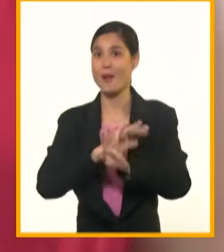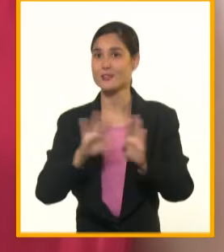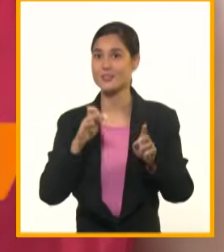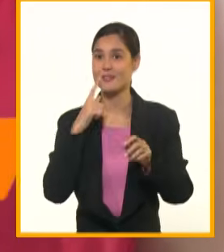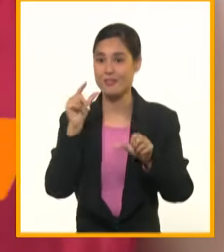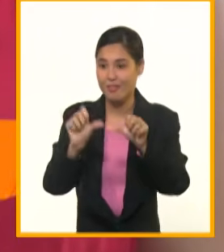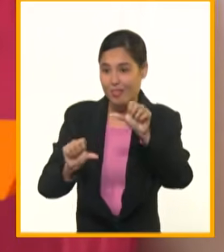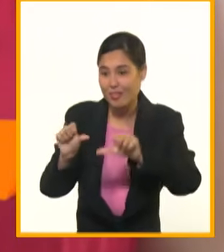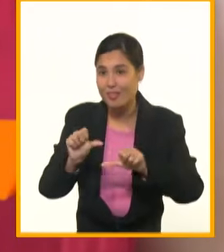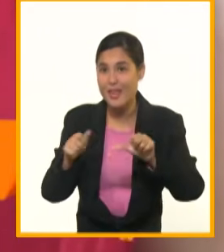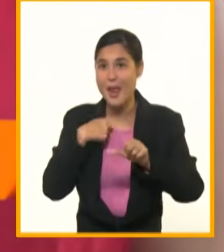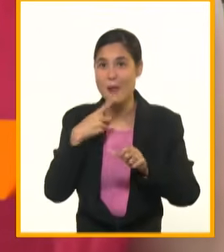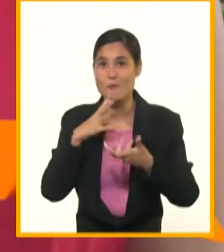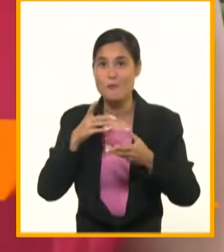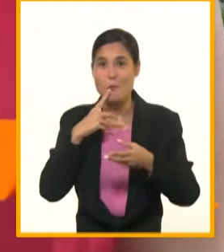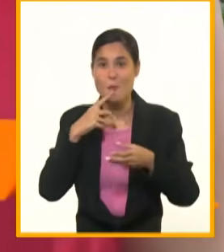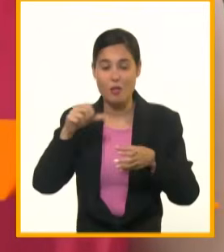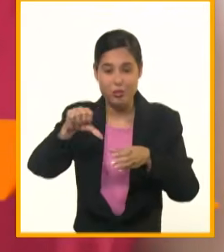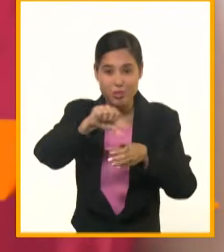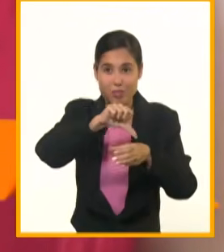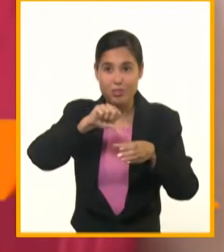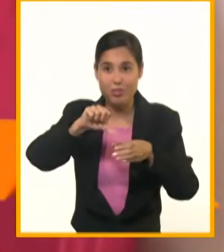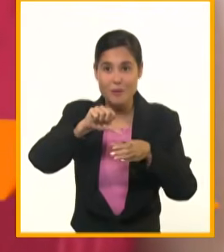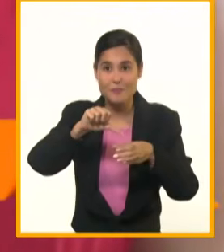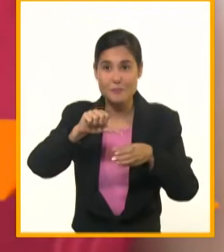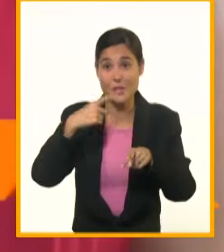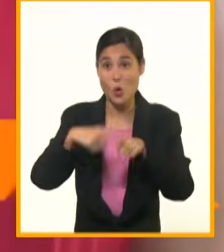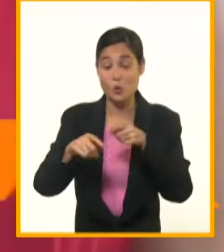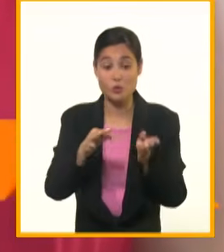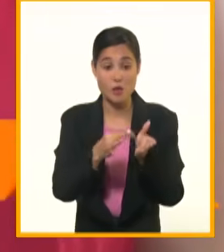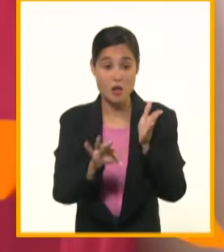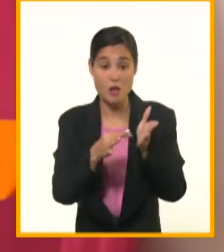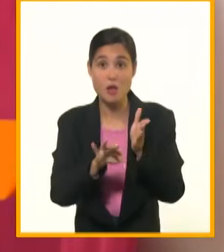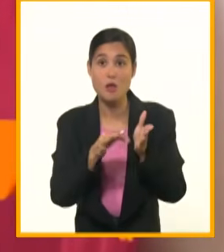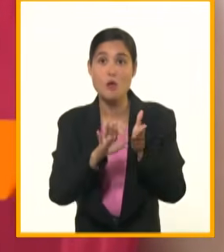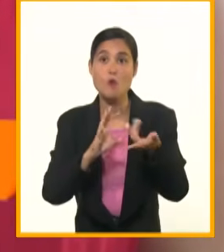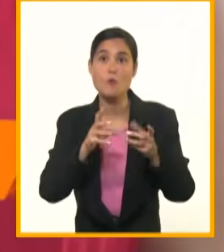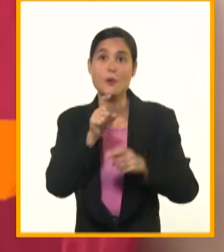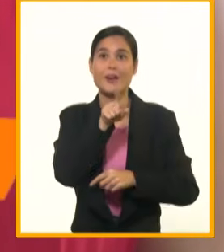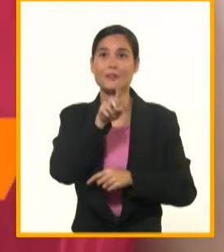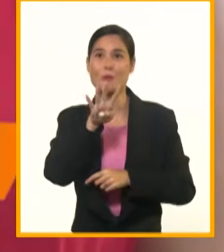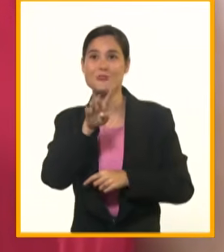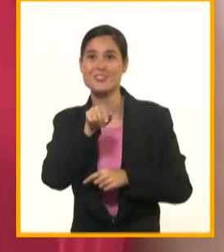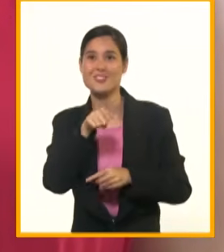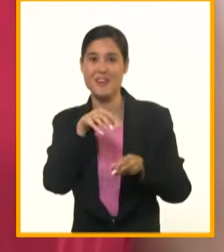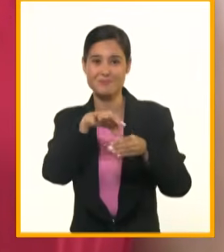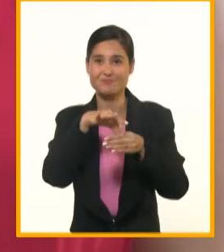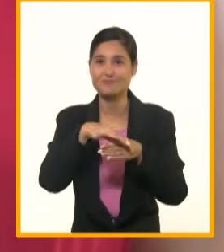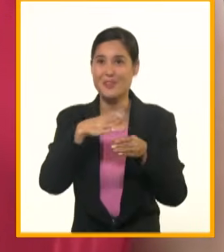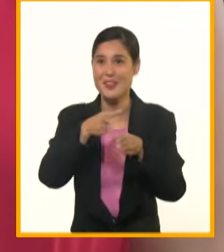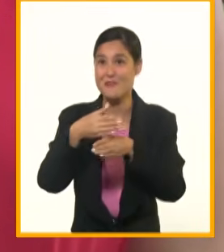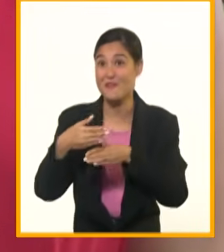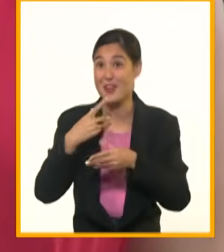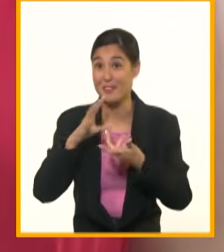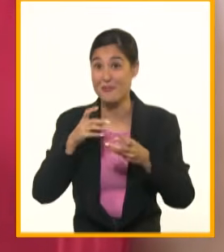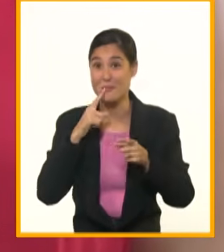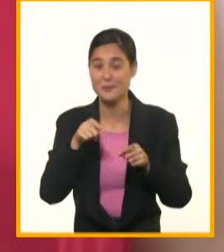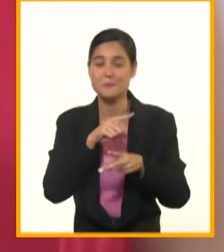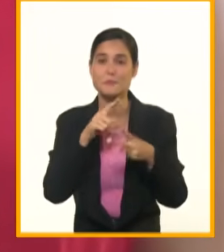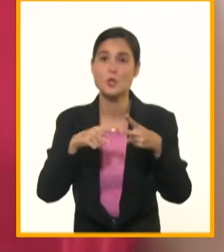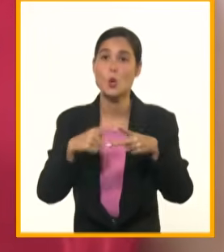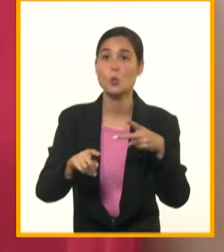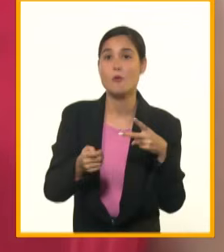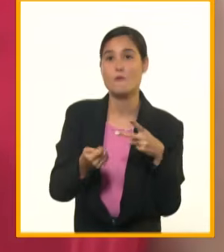14 variedades de arroz registradas, tenemos una de frijol, tenemos alrededor de 12 variedades